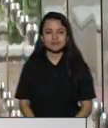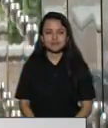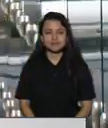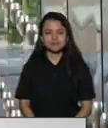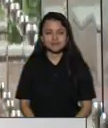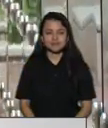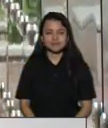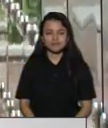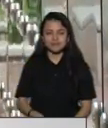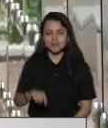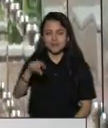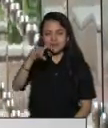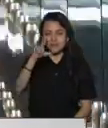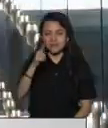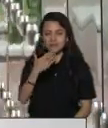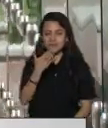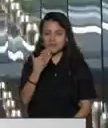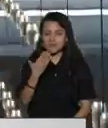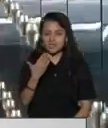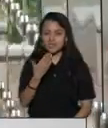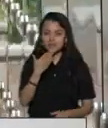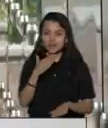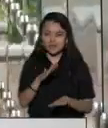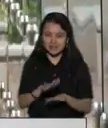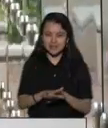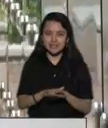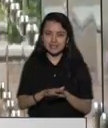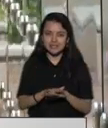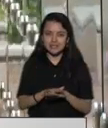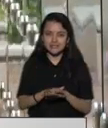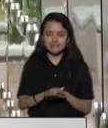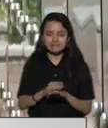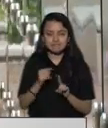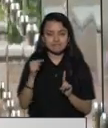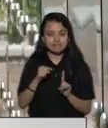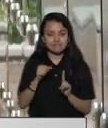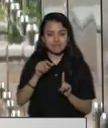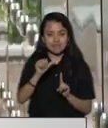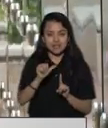Luisa, muchas gracias. Muy buenas tardes. Alejandro Char logró el